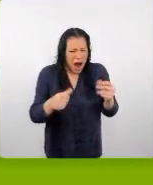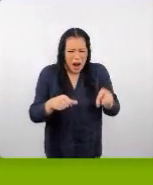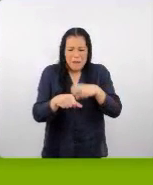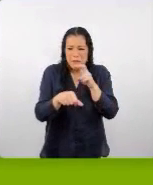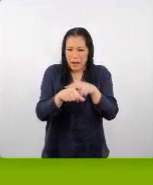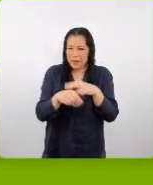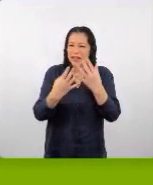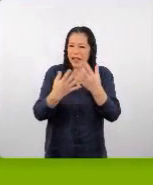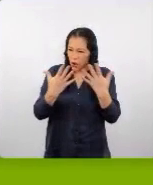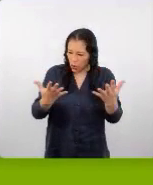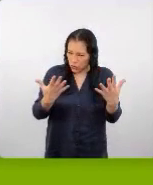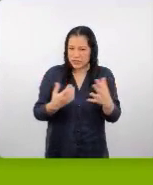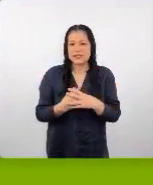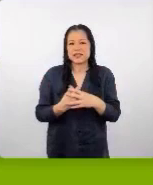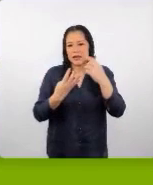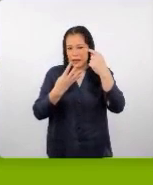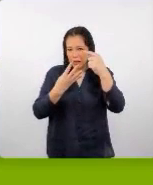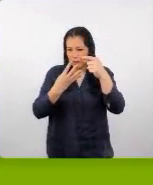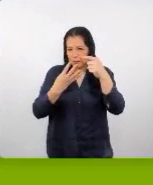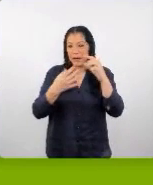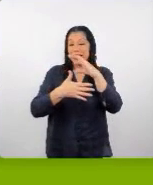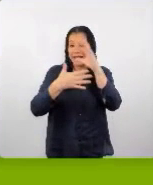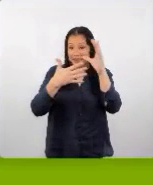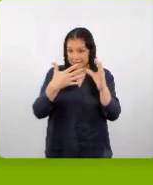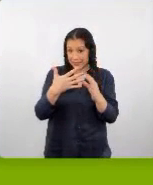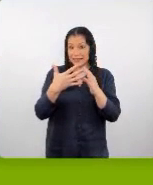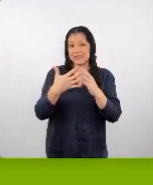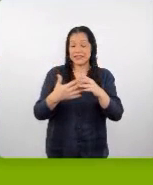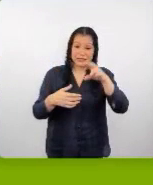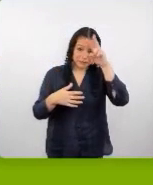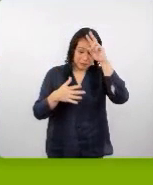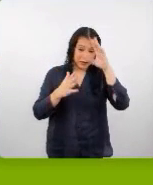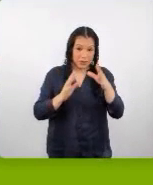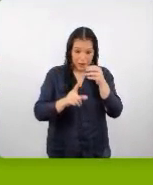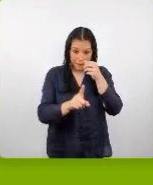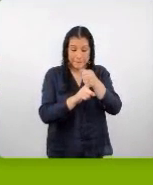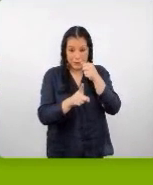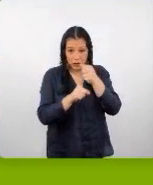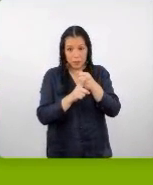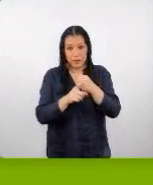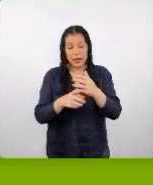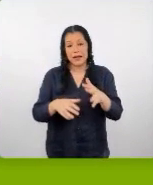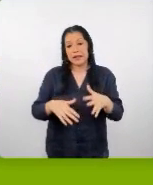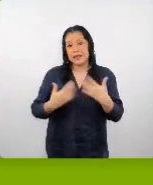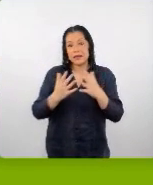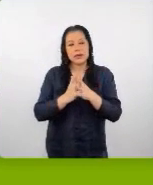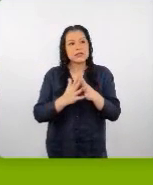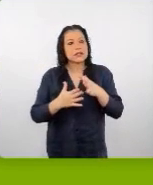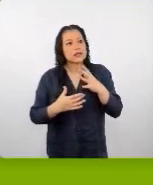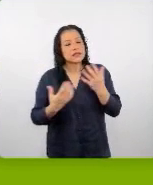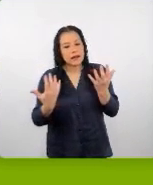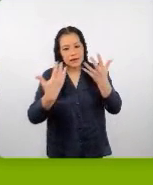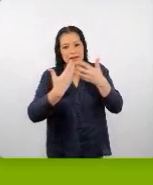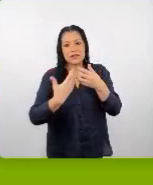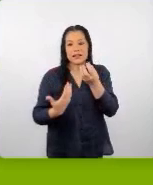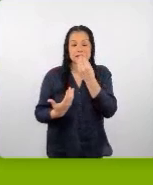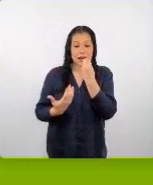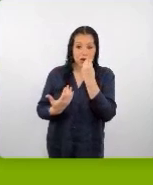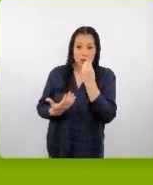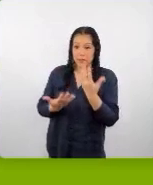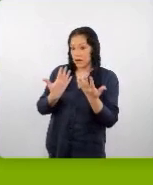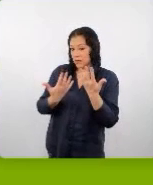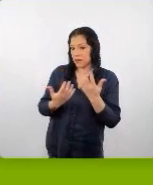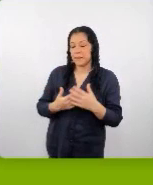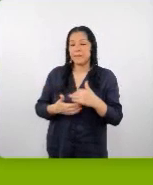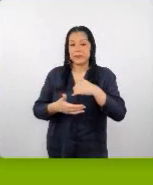Todo este tipo de factores que al final de cuentas pueden estar vinculados a la gastronomía o a nuestra